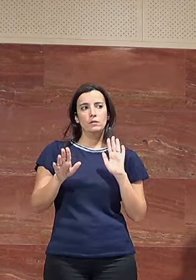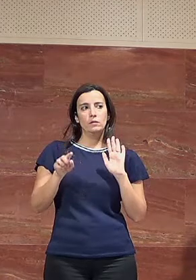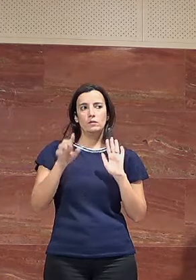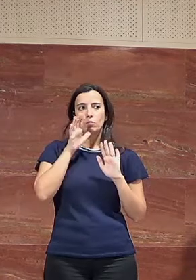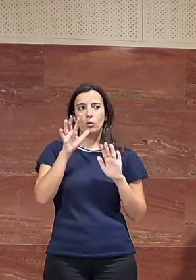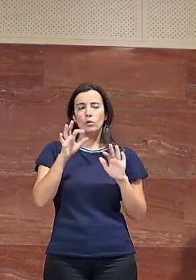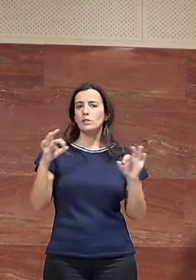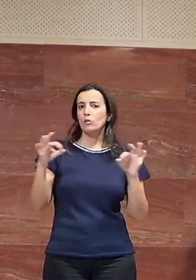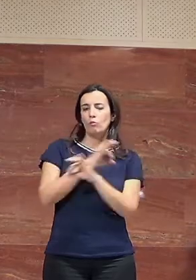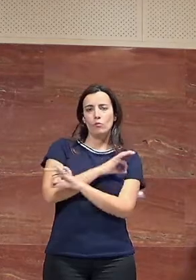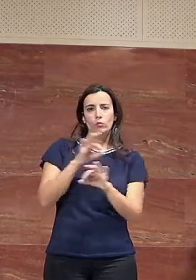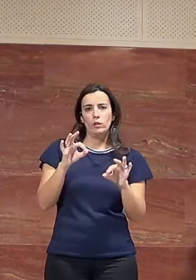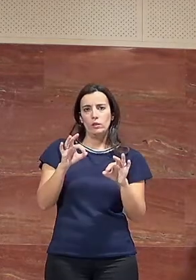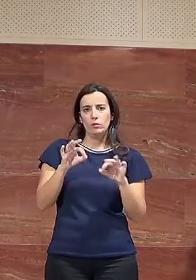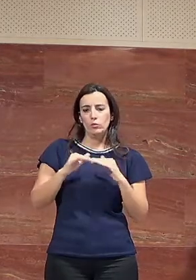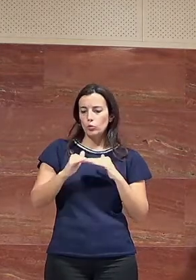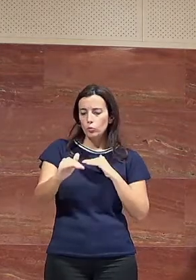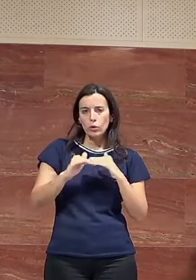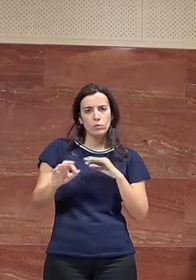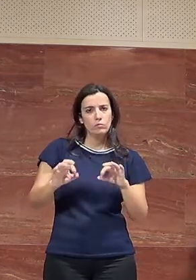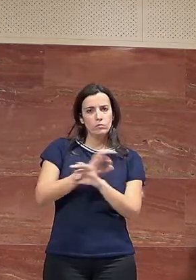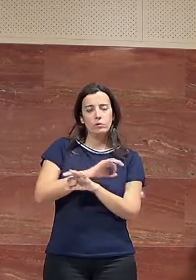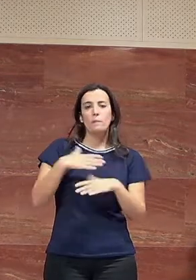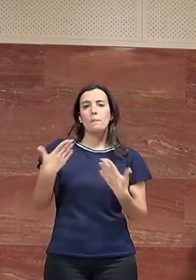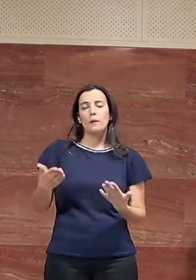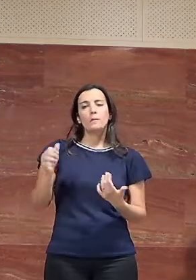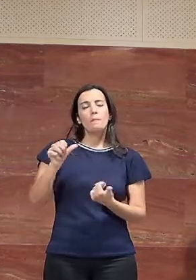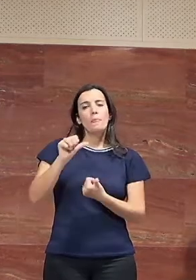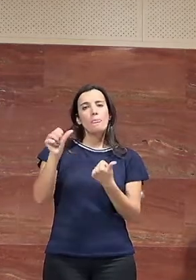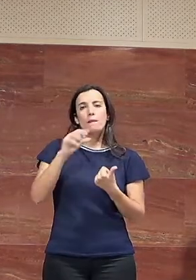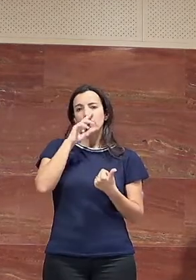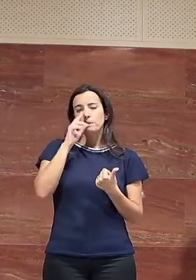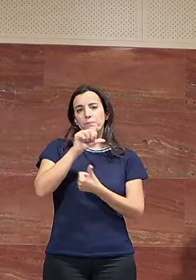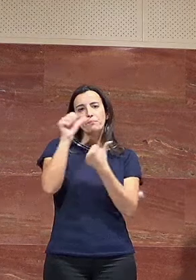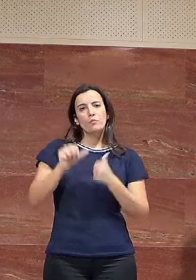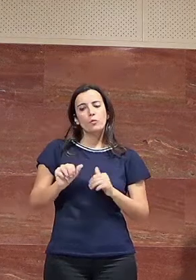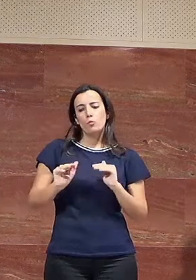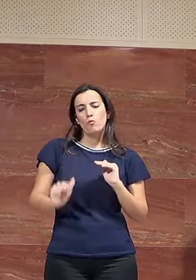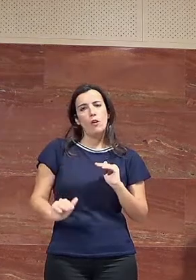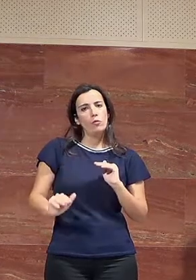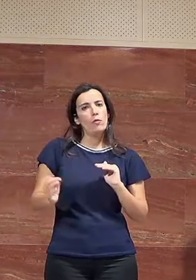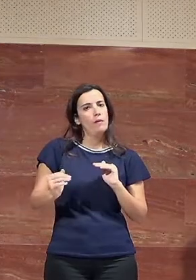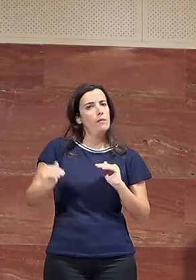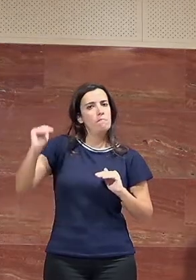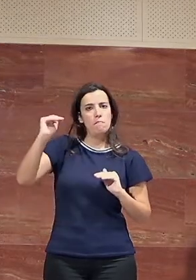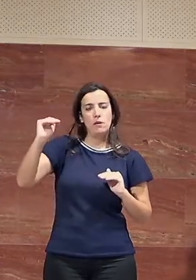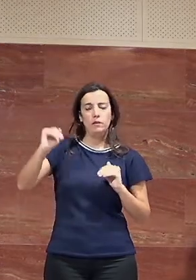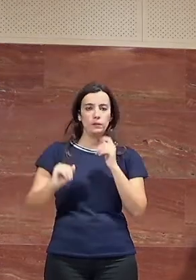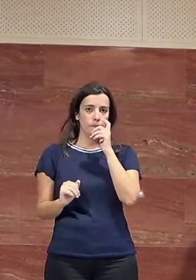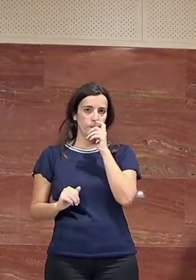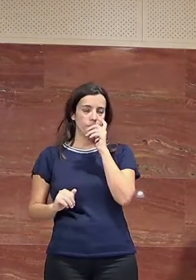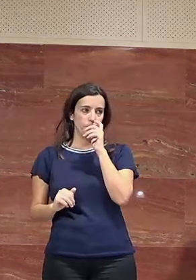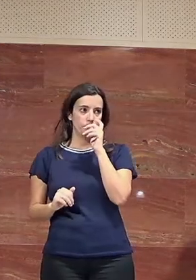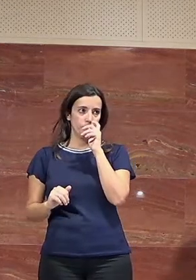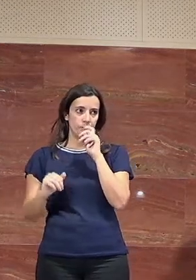confunden con el suelo y además tienen una forma, son más bajos de lo que deberían de ser. Pues